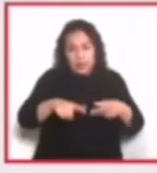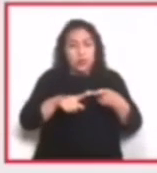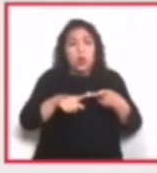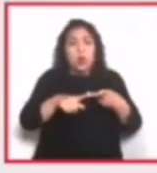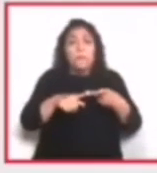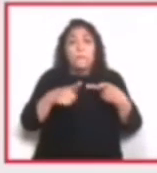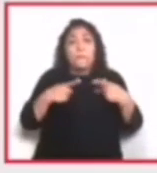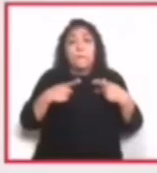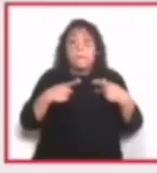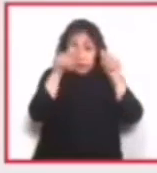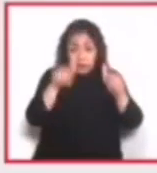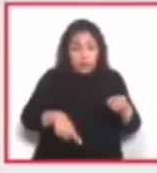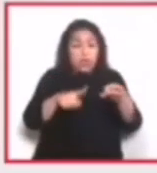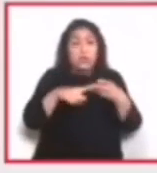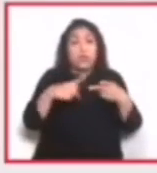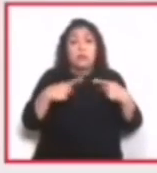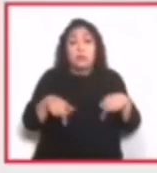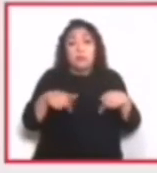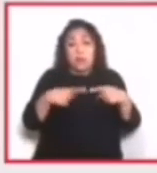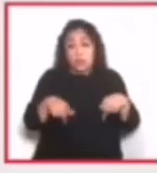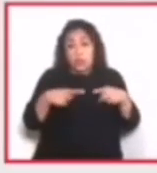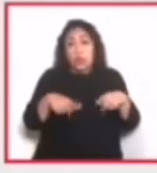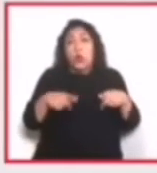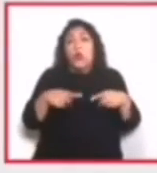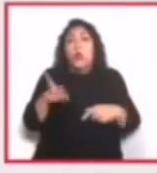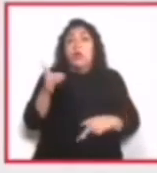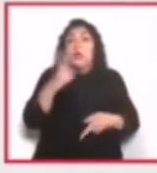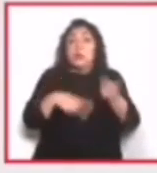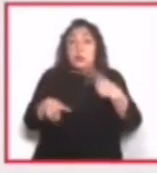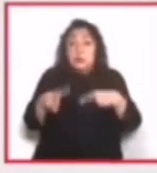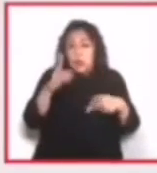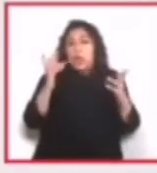artistas y la gente que viene